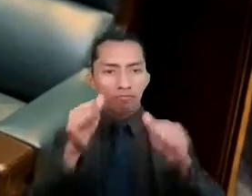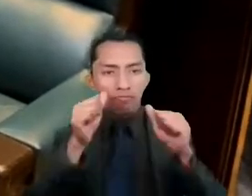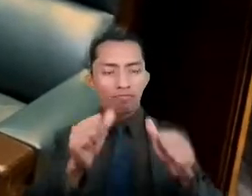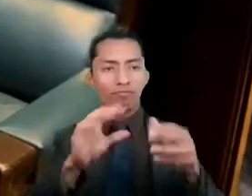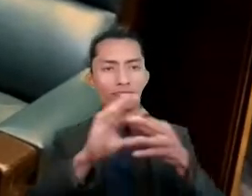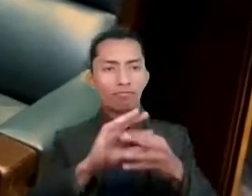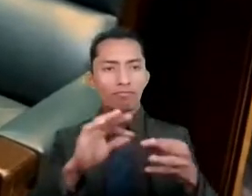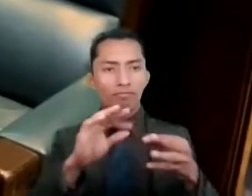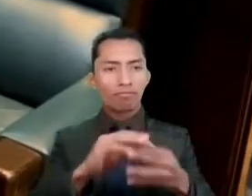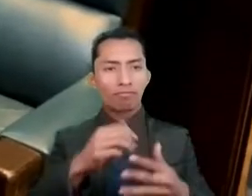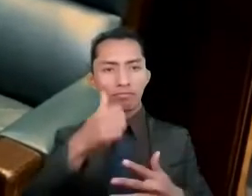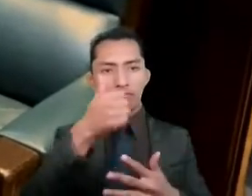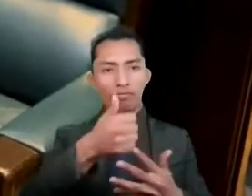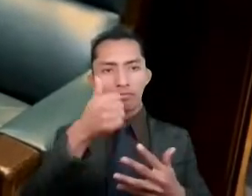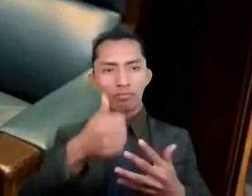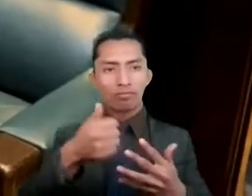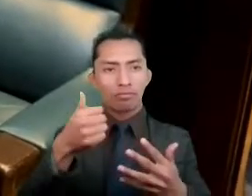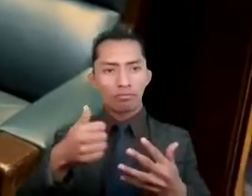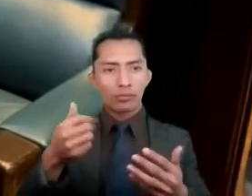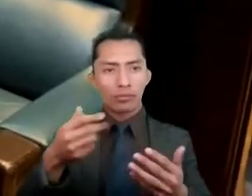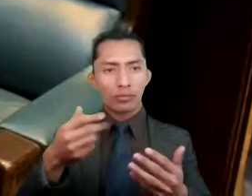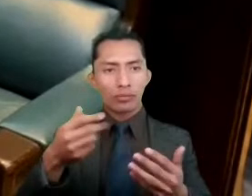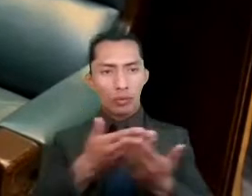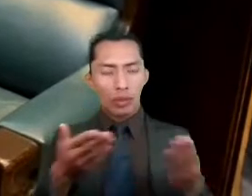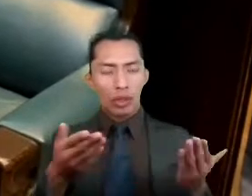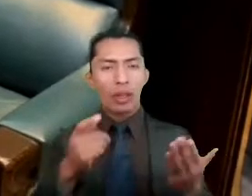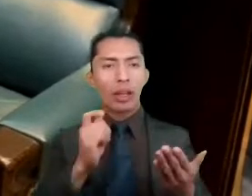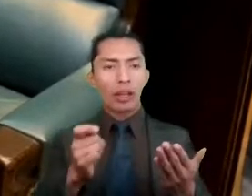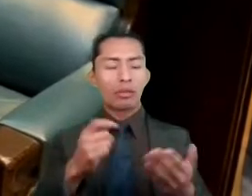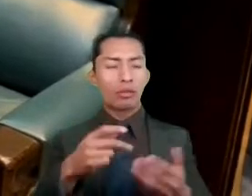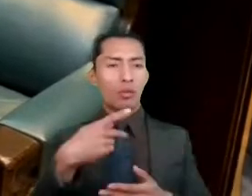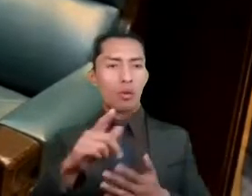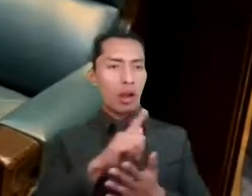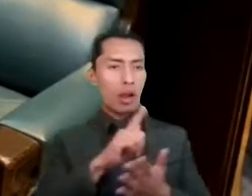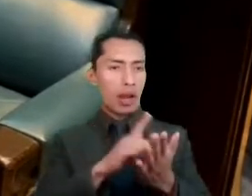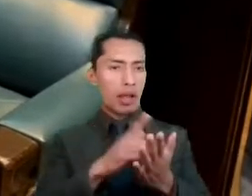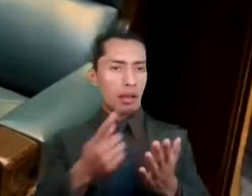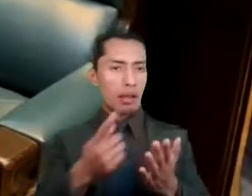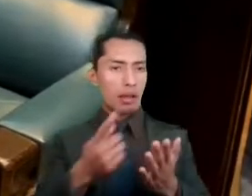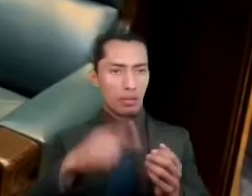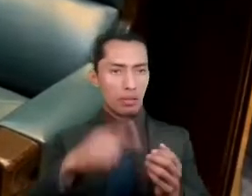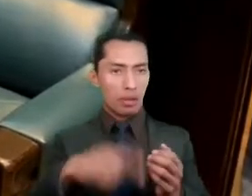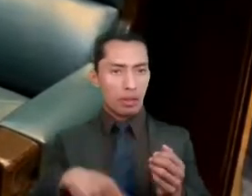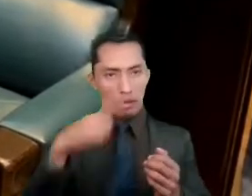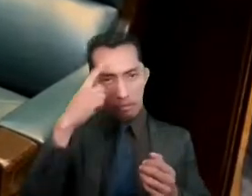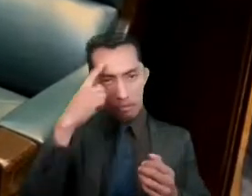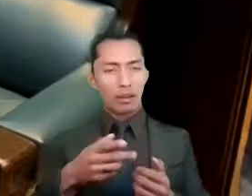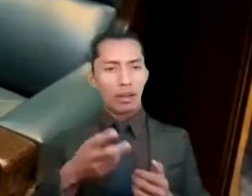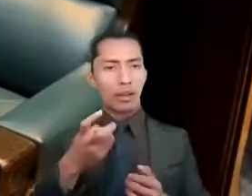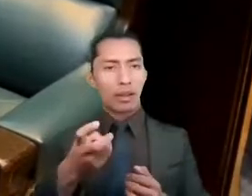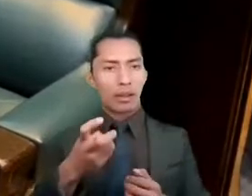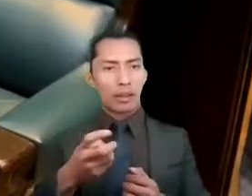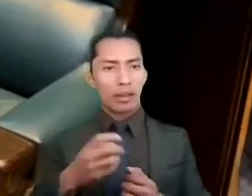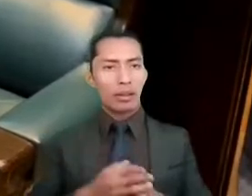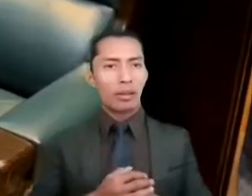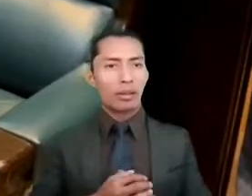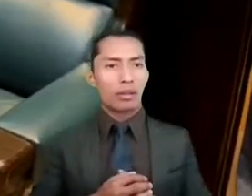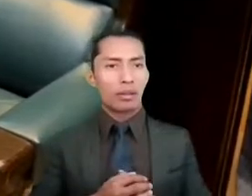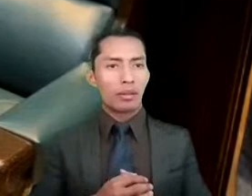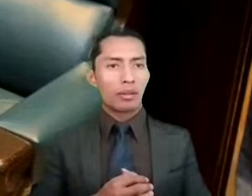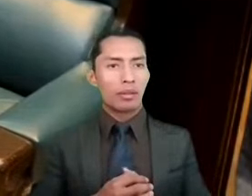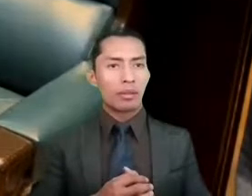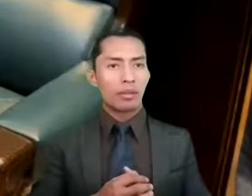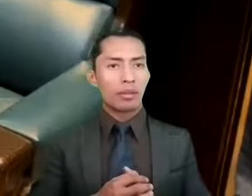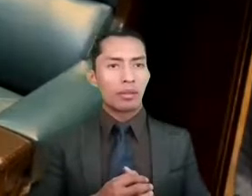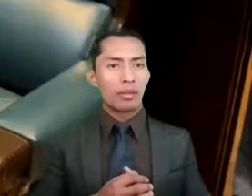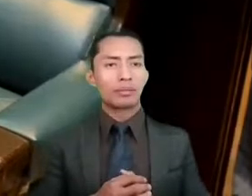en razón del ejercicio legítimo que tenemos para poder participar en esto. Mi opinión, y espero que se